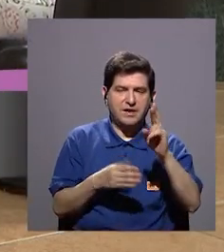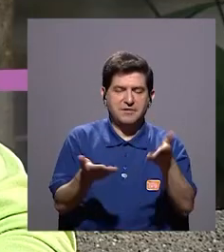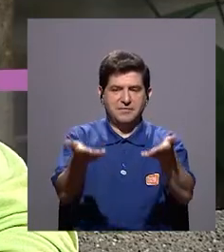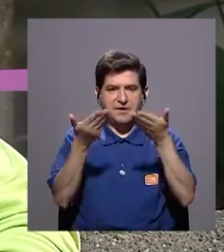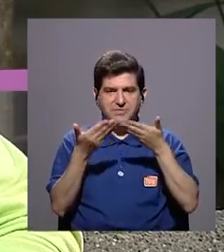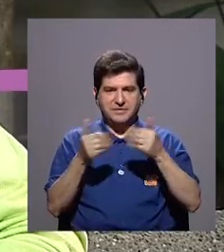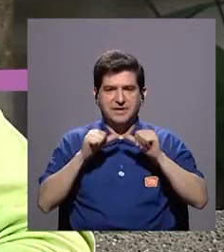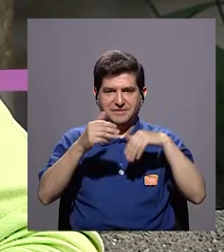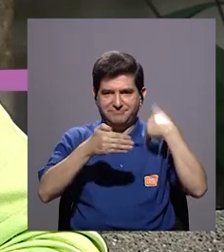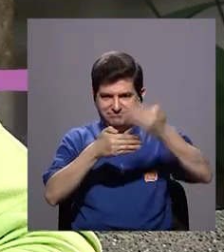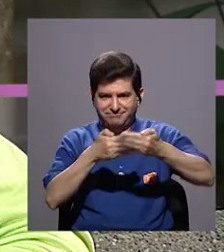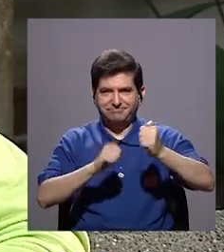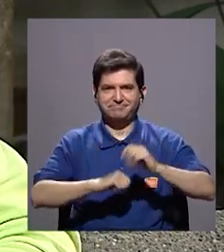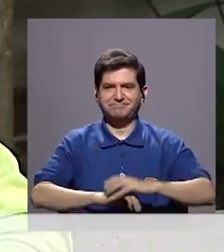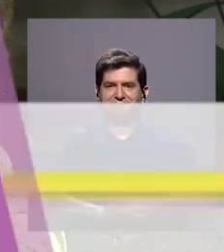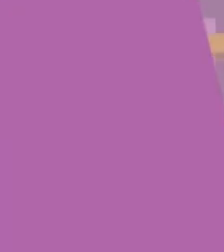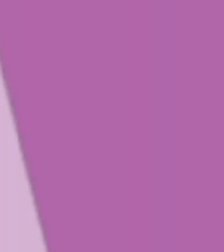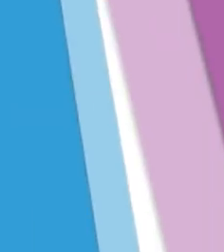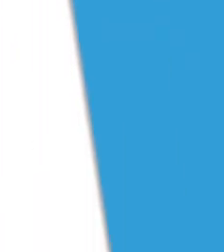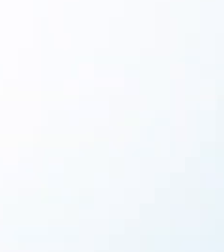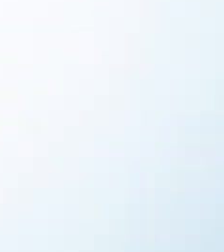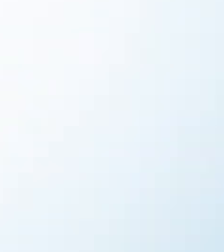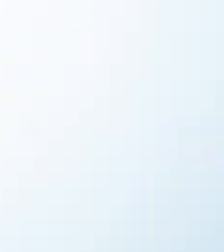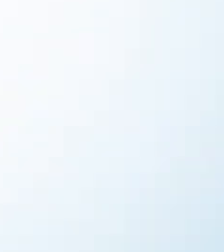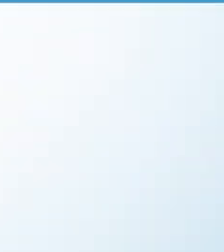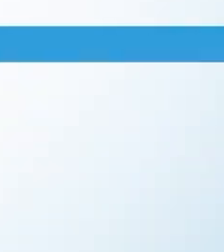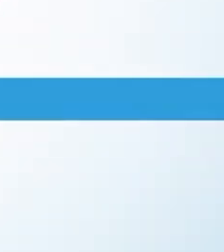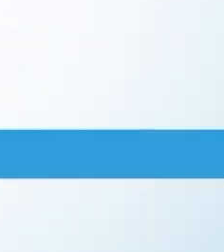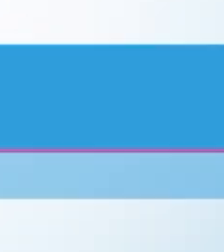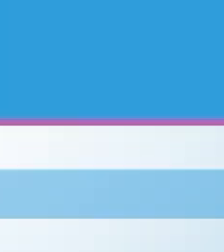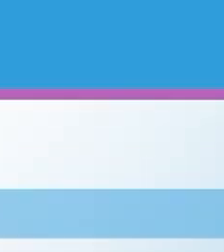puede ofrecer. Ya regresamos.